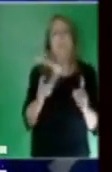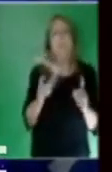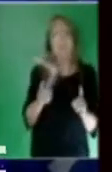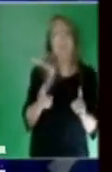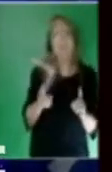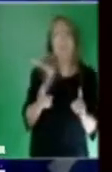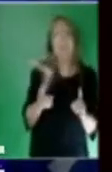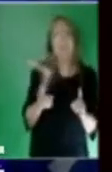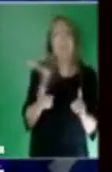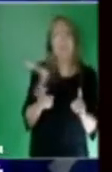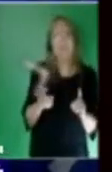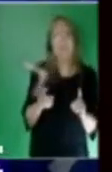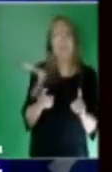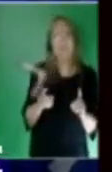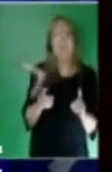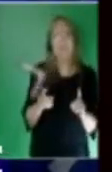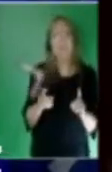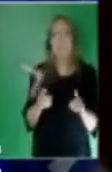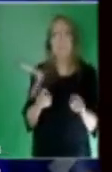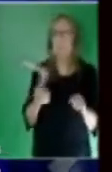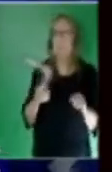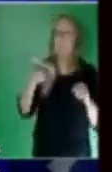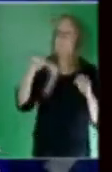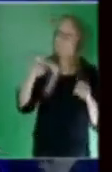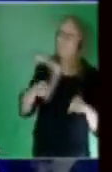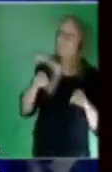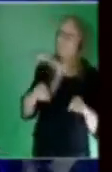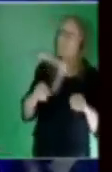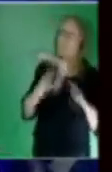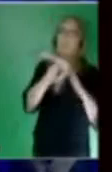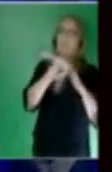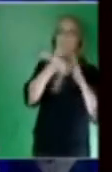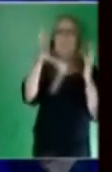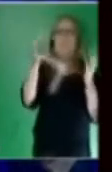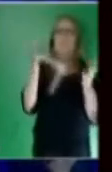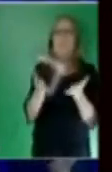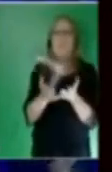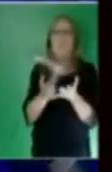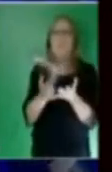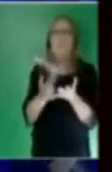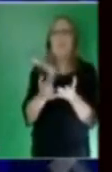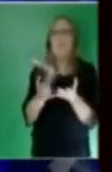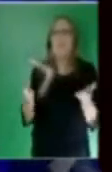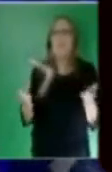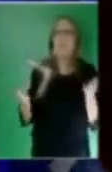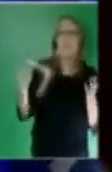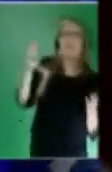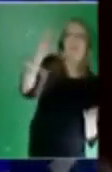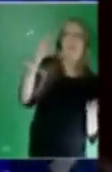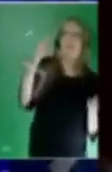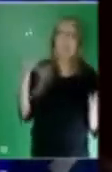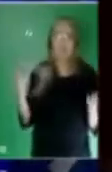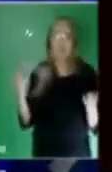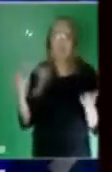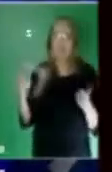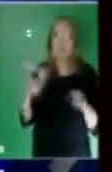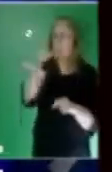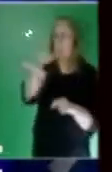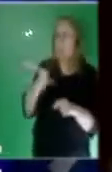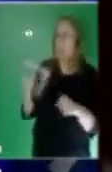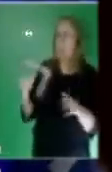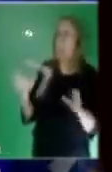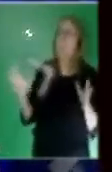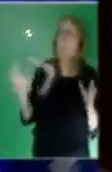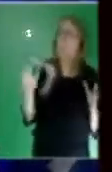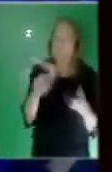agrediendo al planeta. Y tiene que generar ese hiperconsumo cosas que duren poco, porque